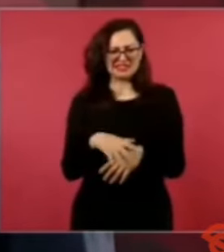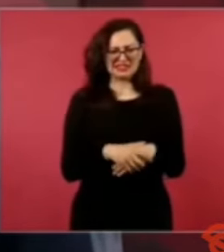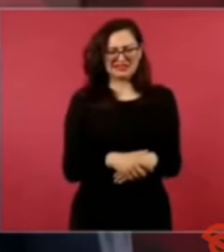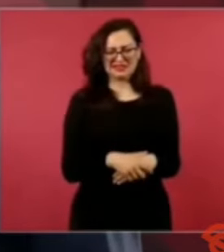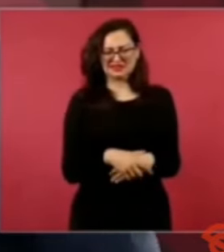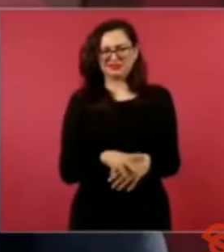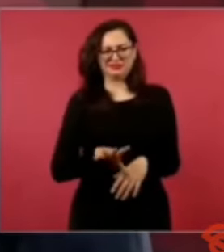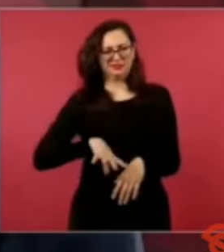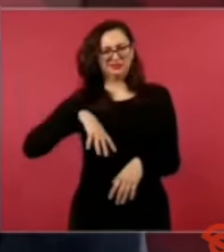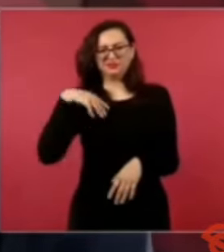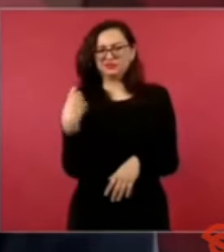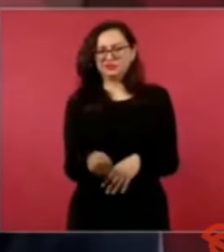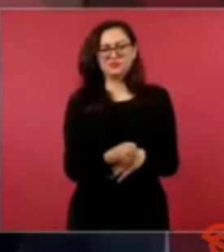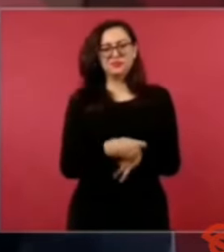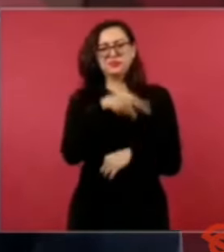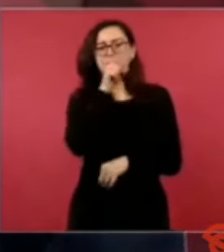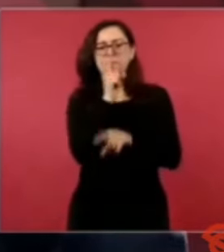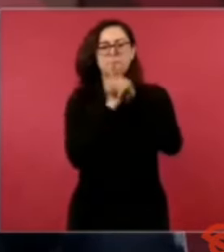y todo